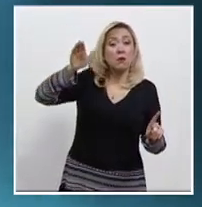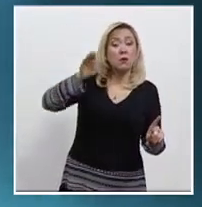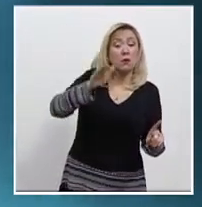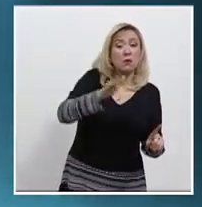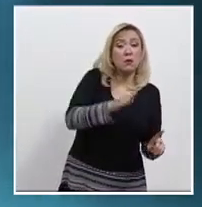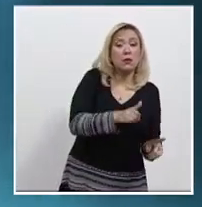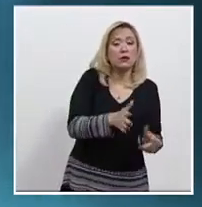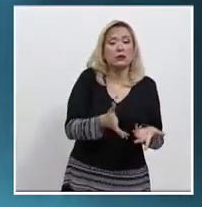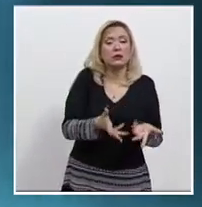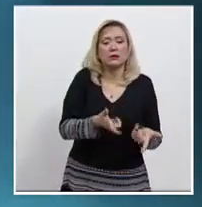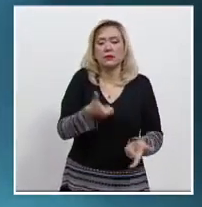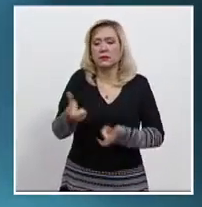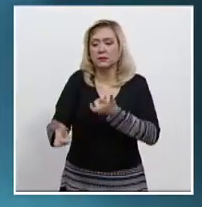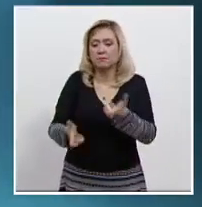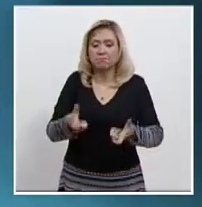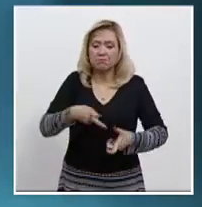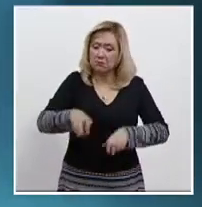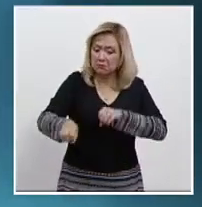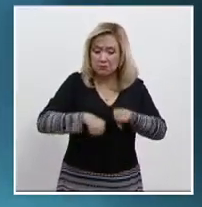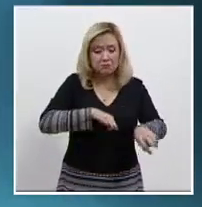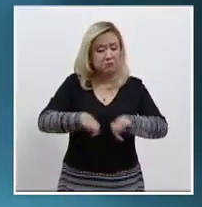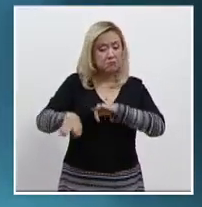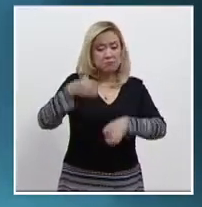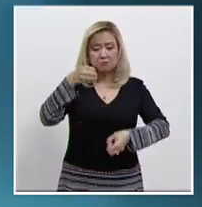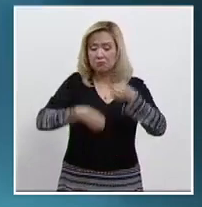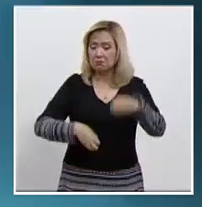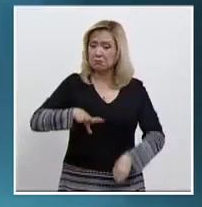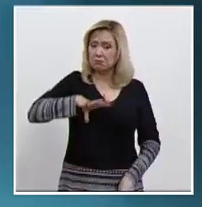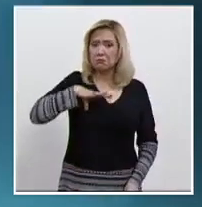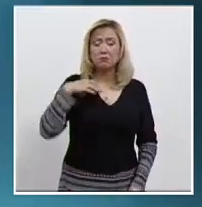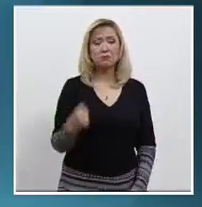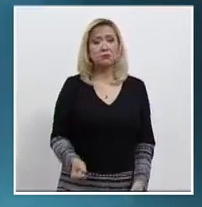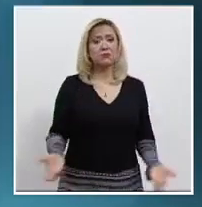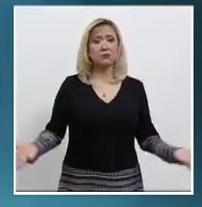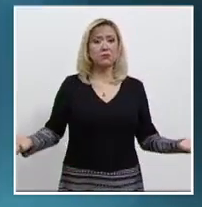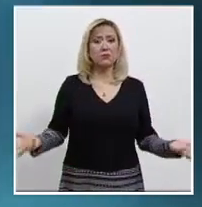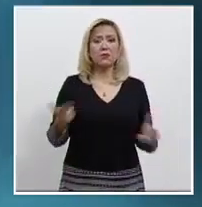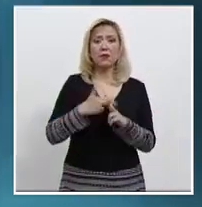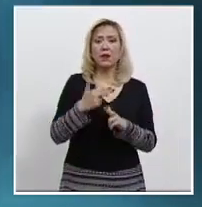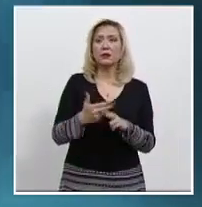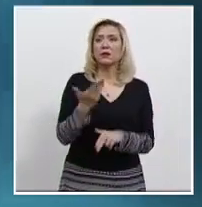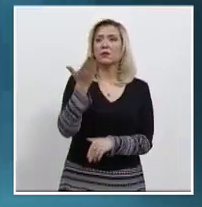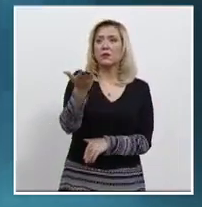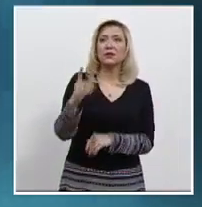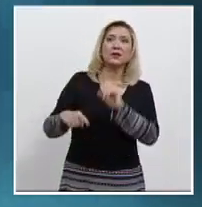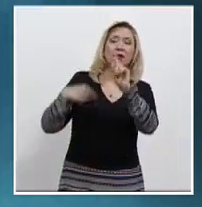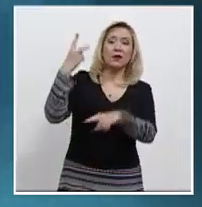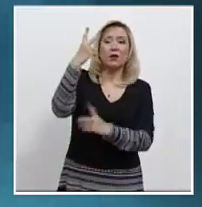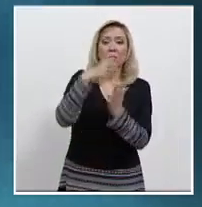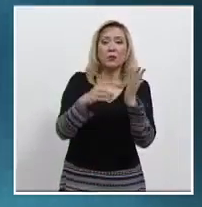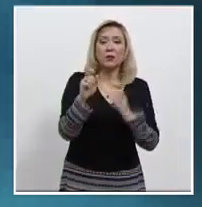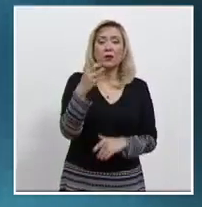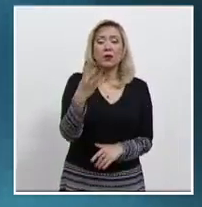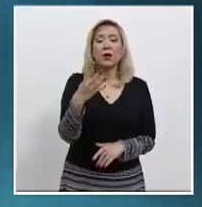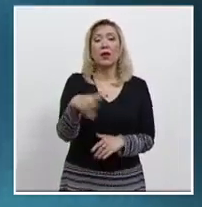que se destina a la impartición de justicia. Incluso los recursos solicitados para 2024